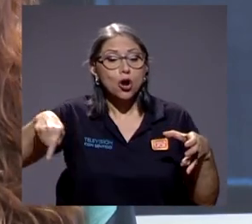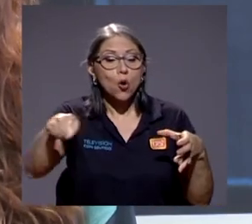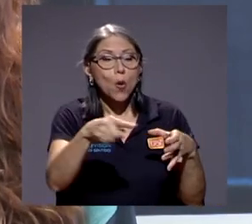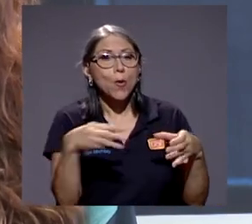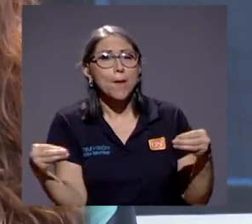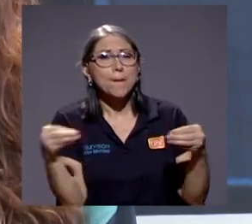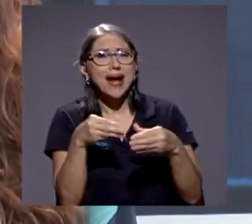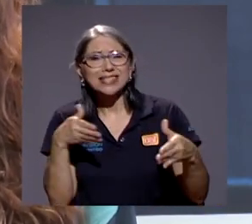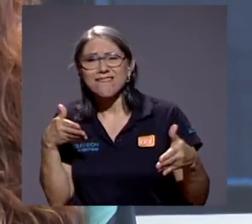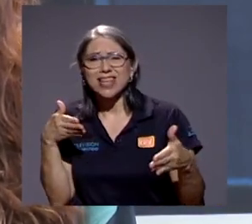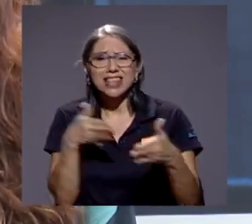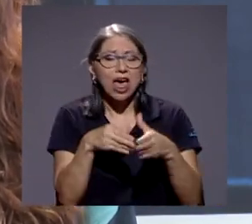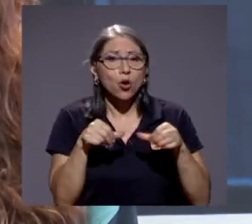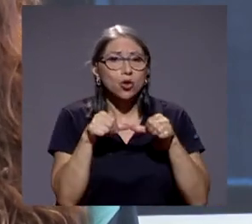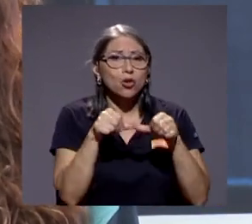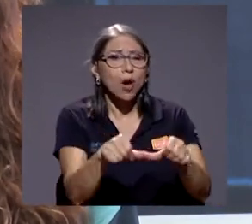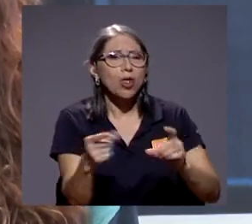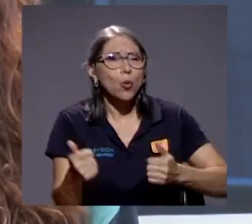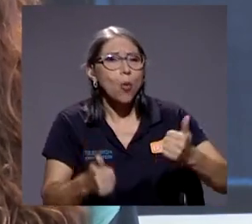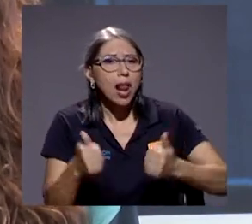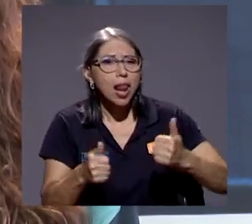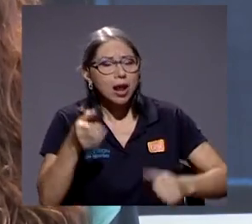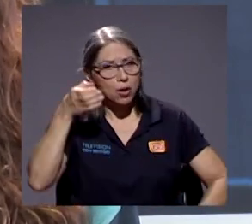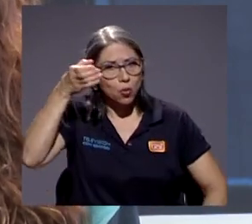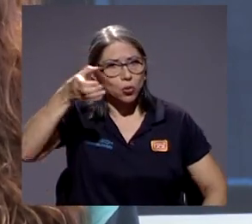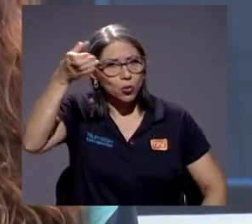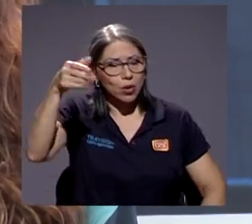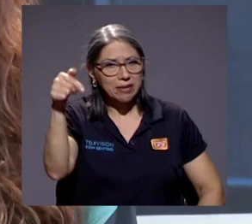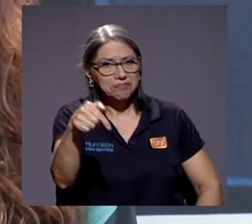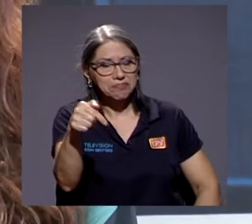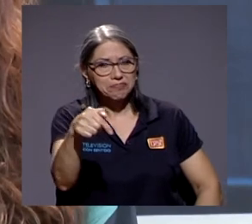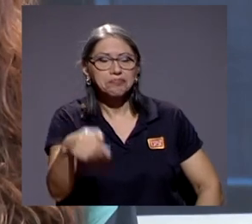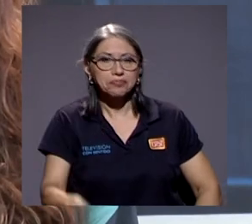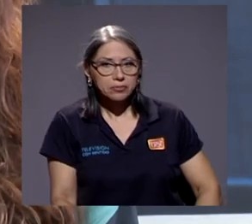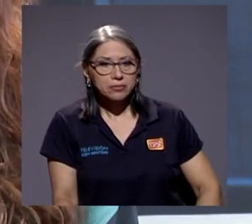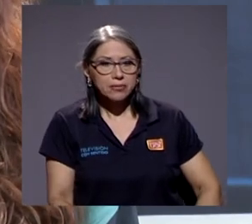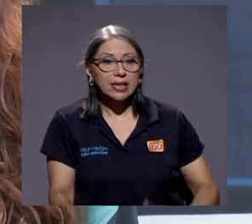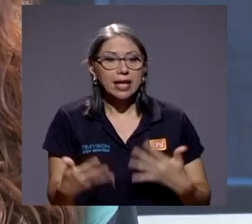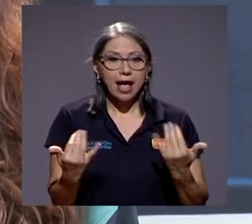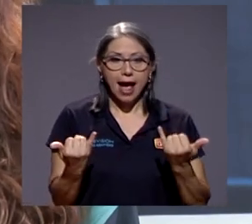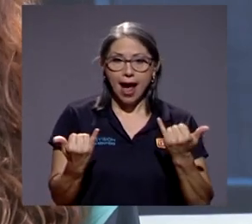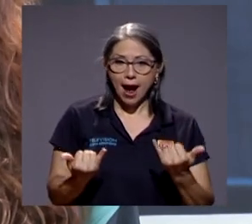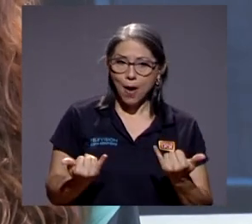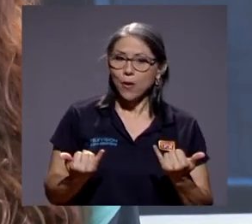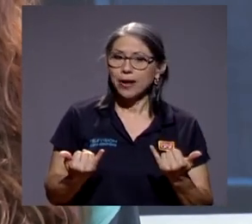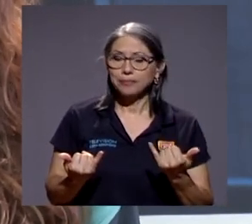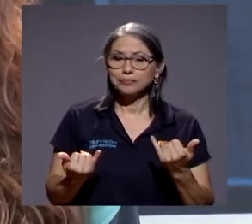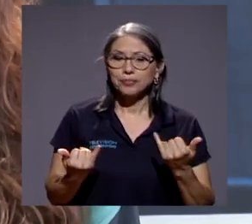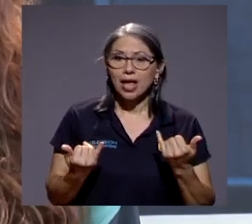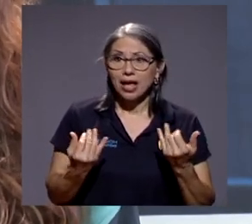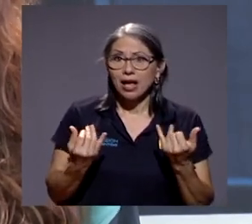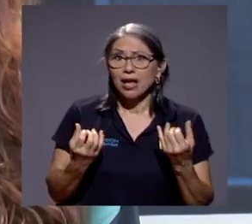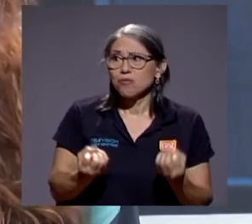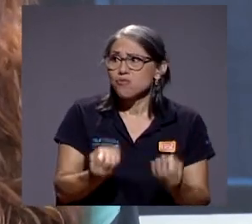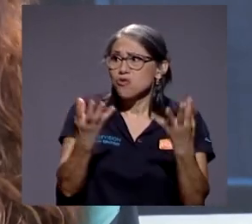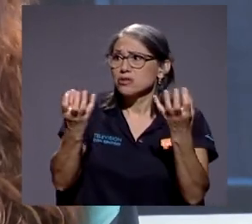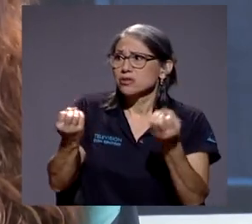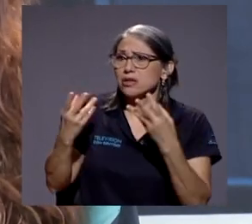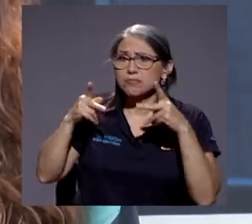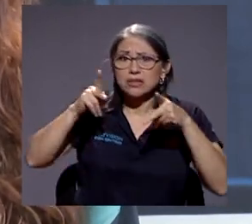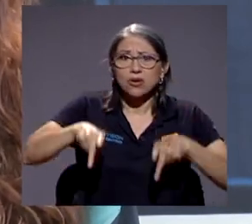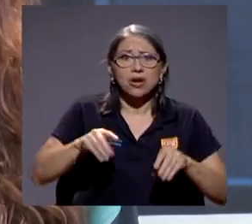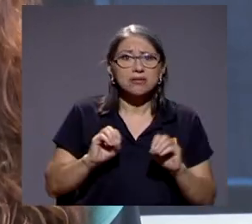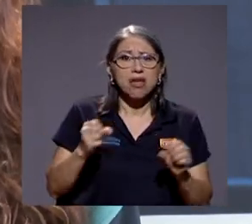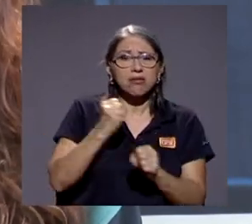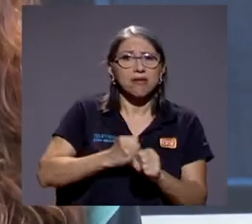continuará afectado es el sector cultural de hecho digamos el el aumento en el desempleo es muy